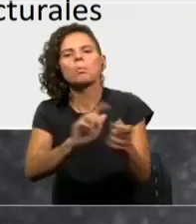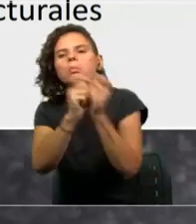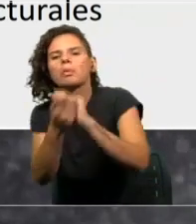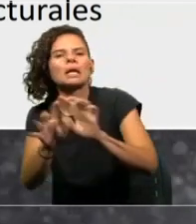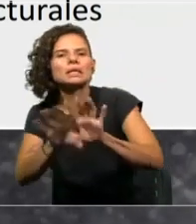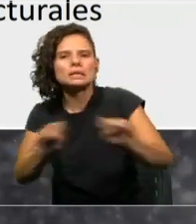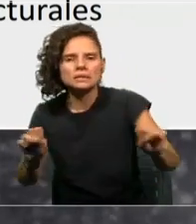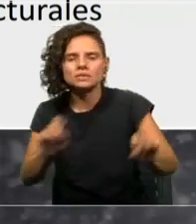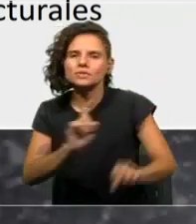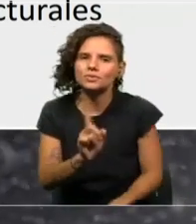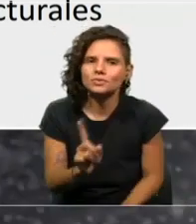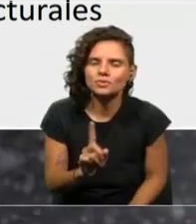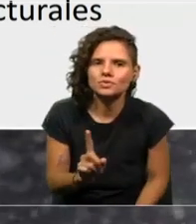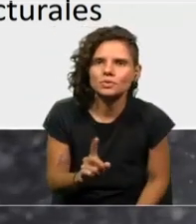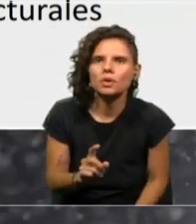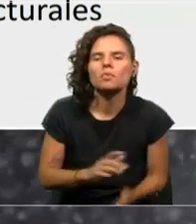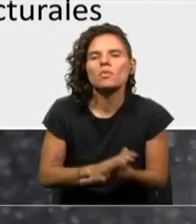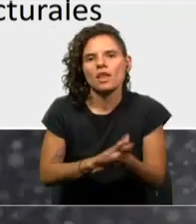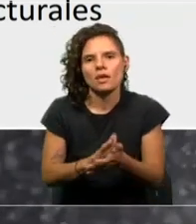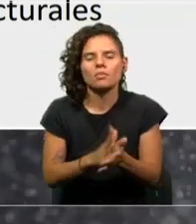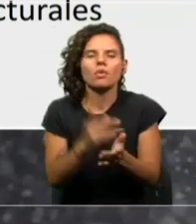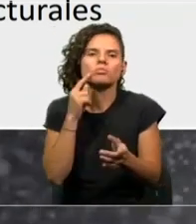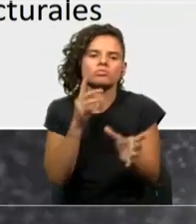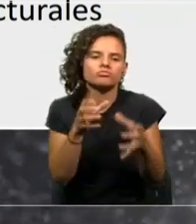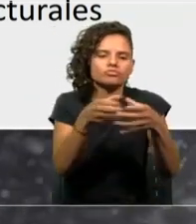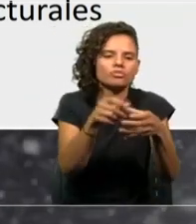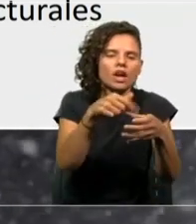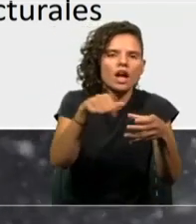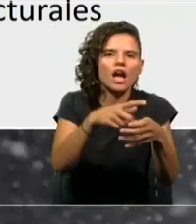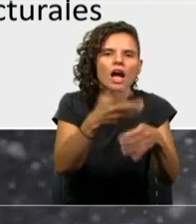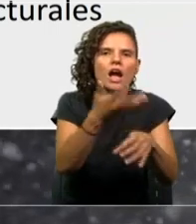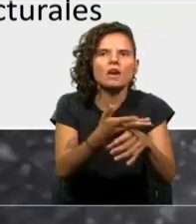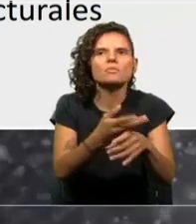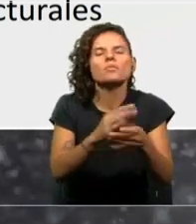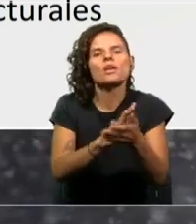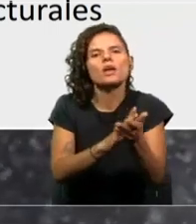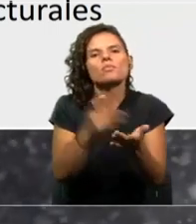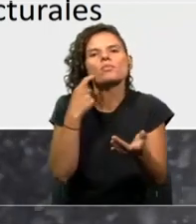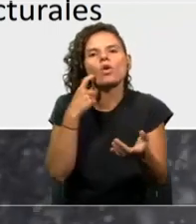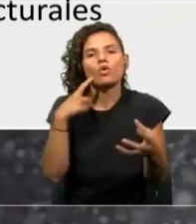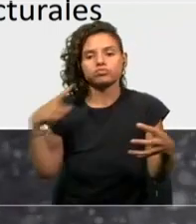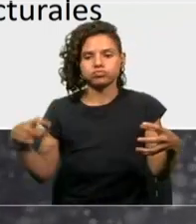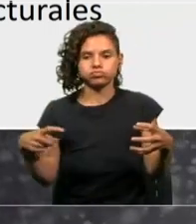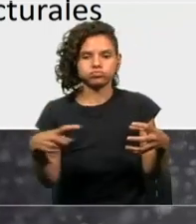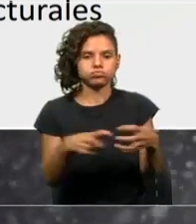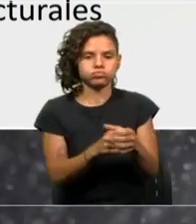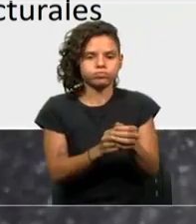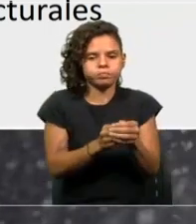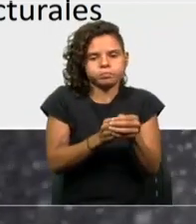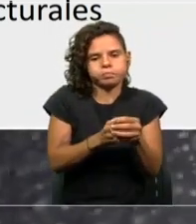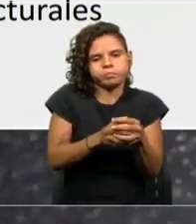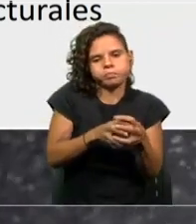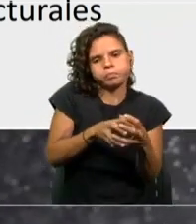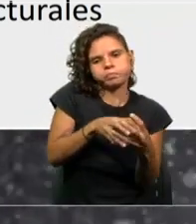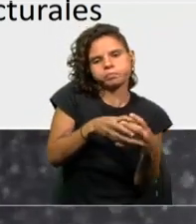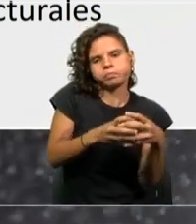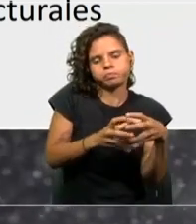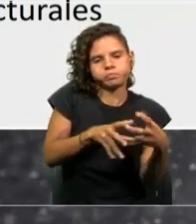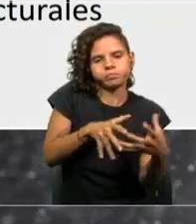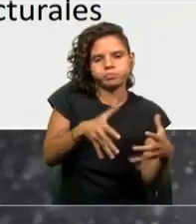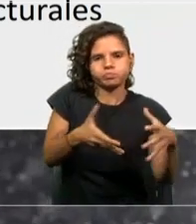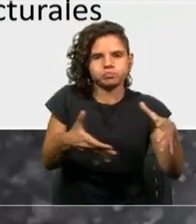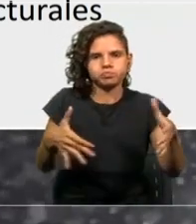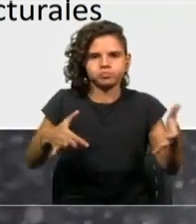¿Ya? Un organismo es un ejemplo de sistema complejo y partimos como un cigoto, ¿cierto? Un embrión, un feto, una guagua. Esos son